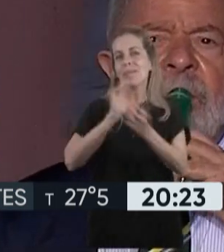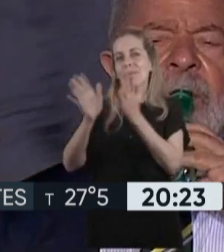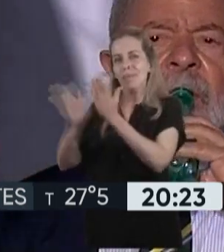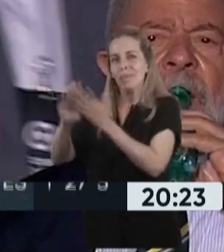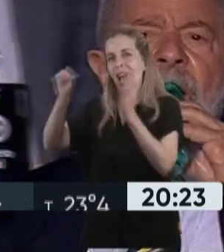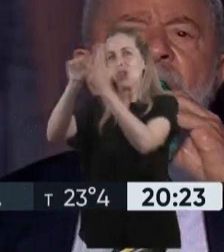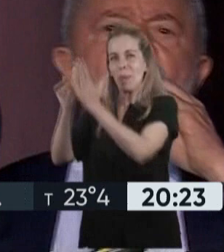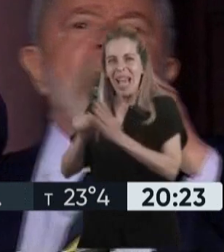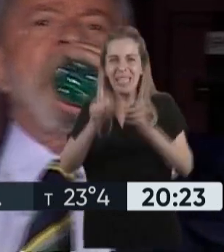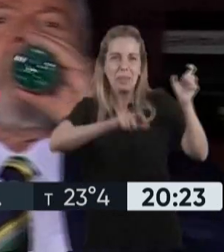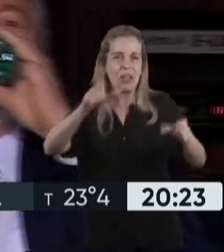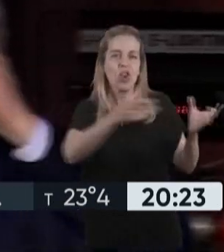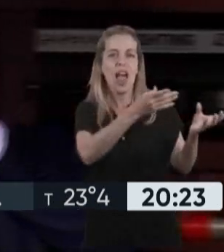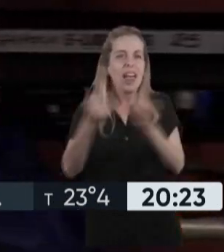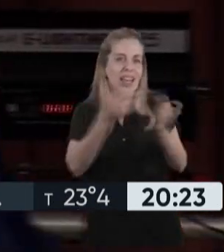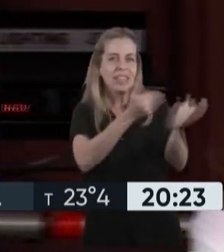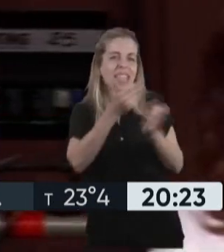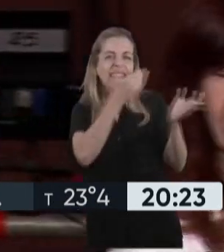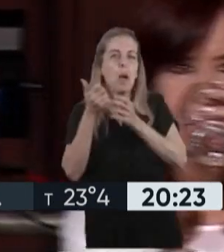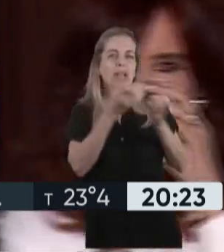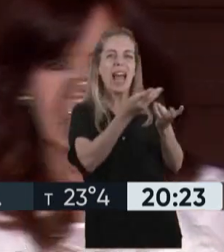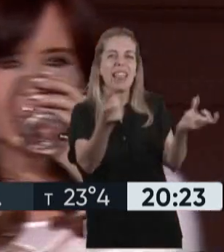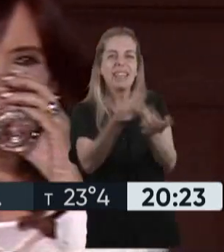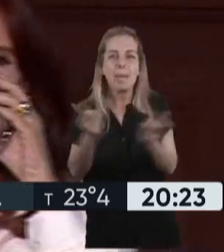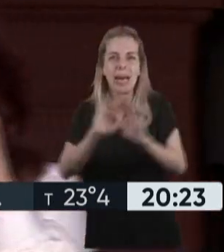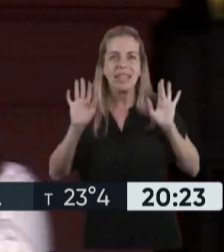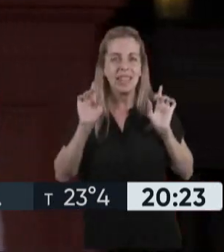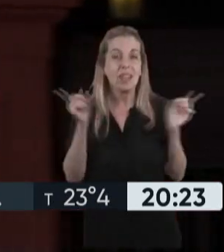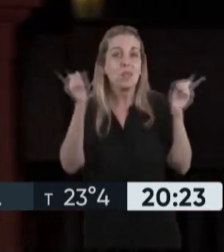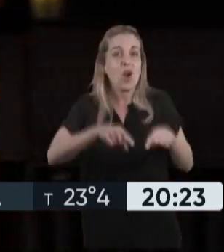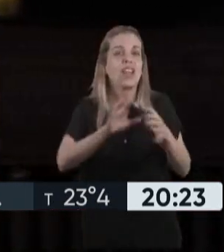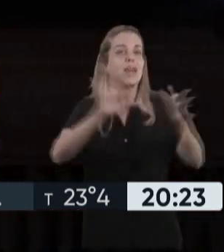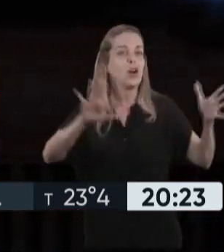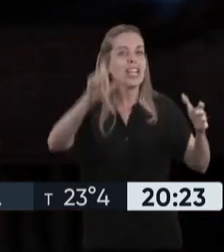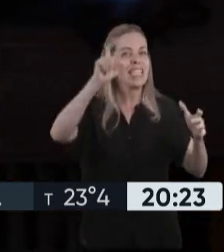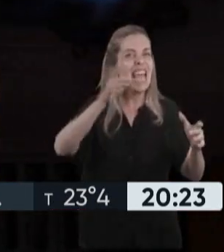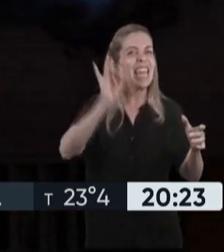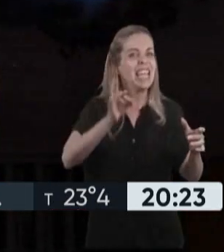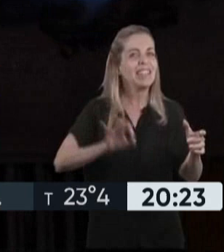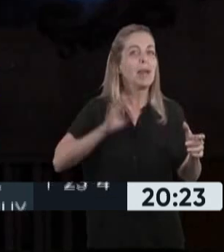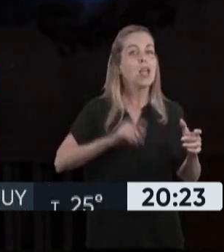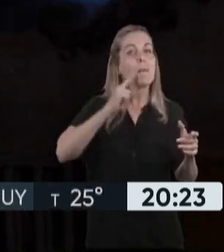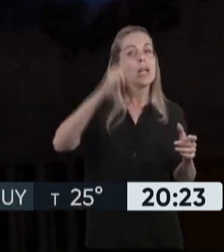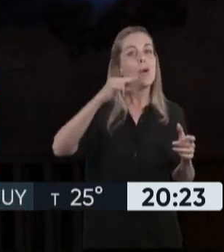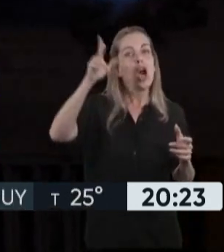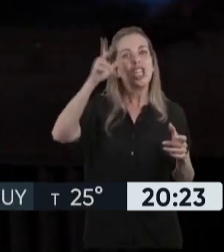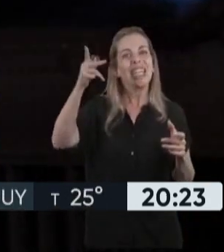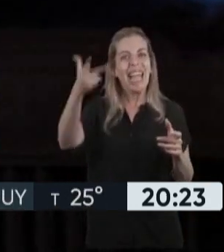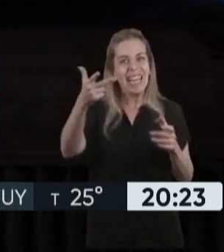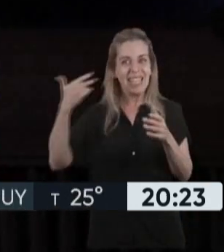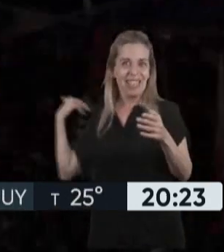desapariciones. La recuperamos un 10 de diciembre de 1983. Y de ese